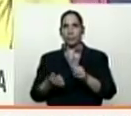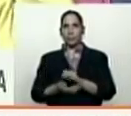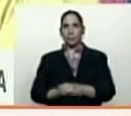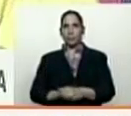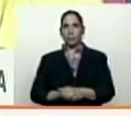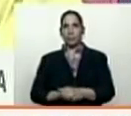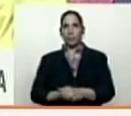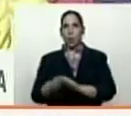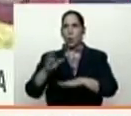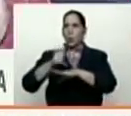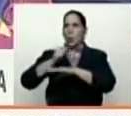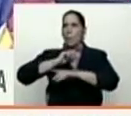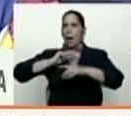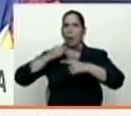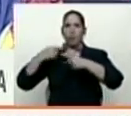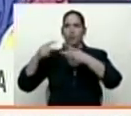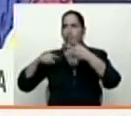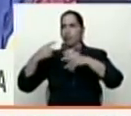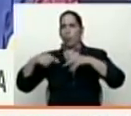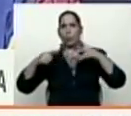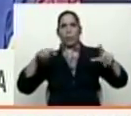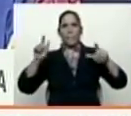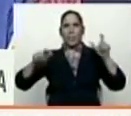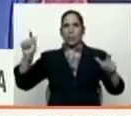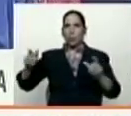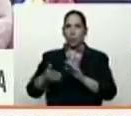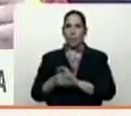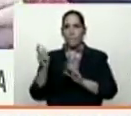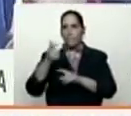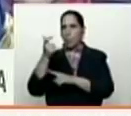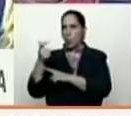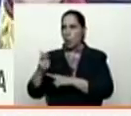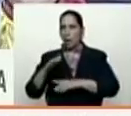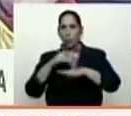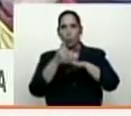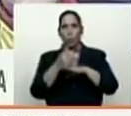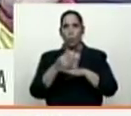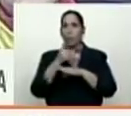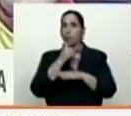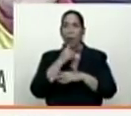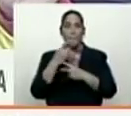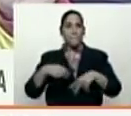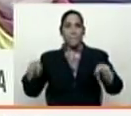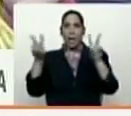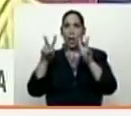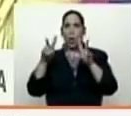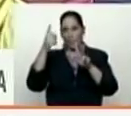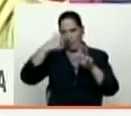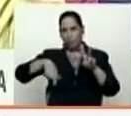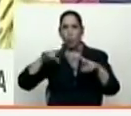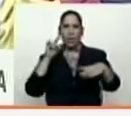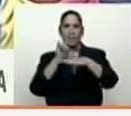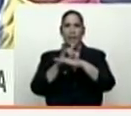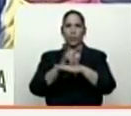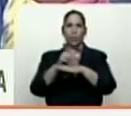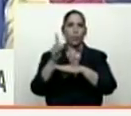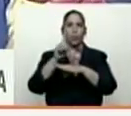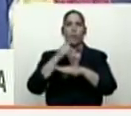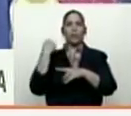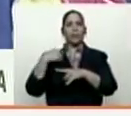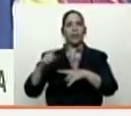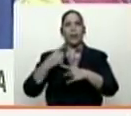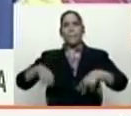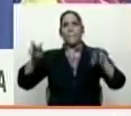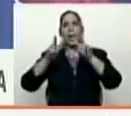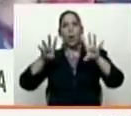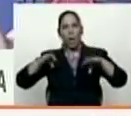echarle la culpa a los demás de sus traiciones. El traidor no tiene el valor de asumir su